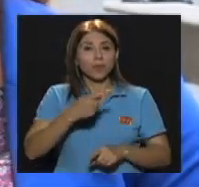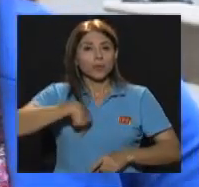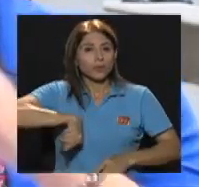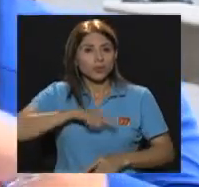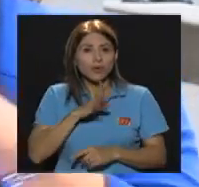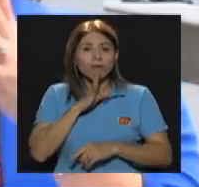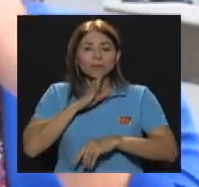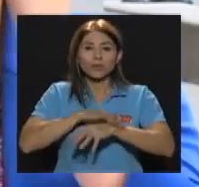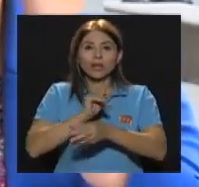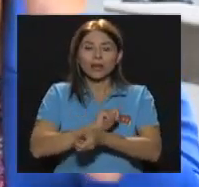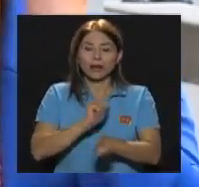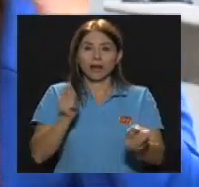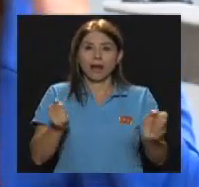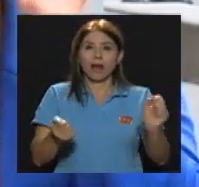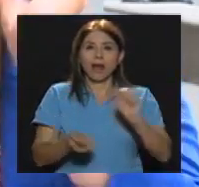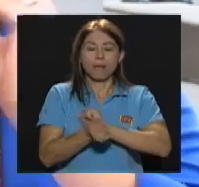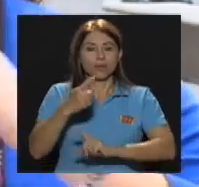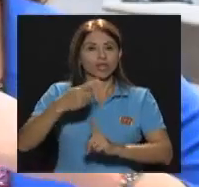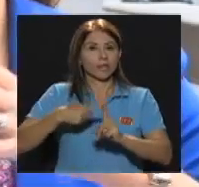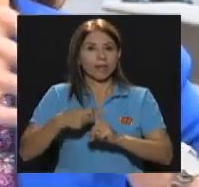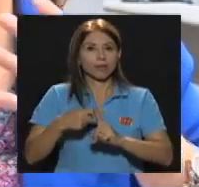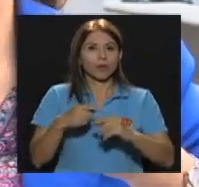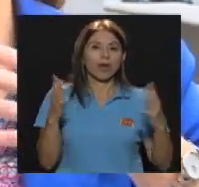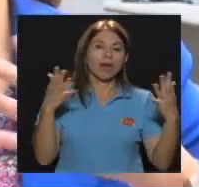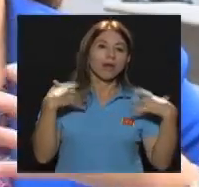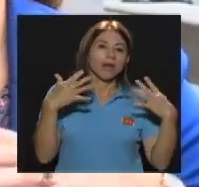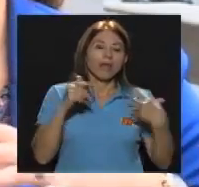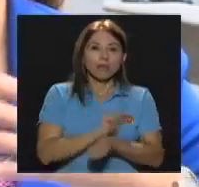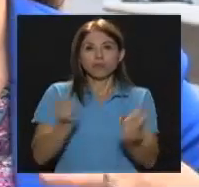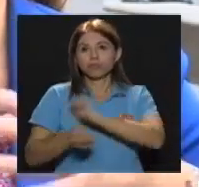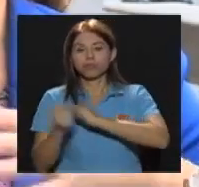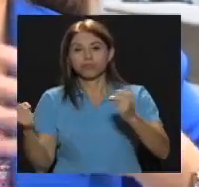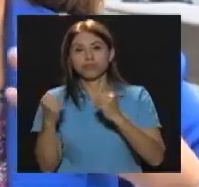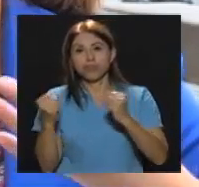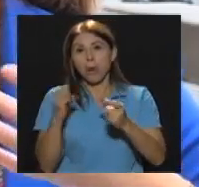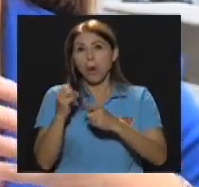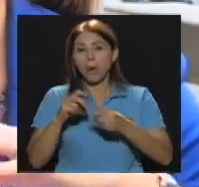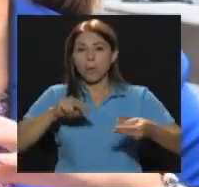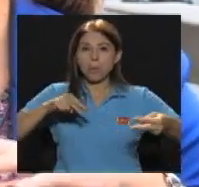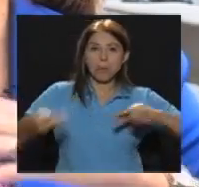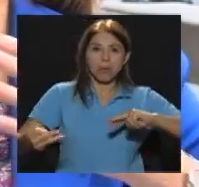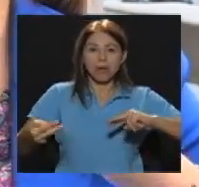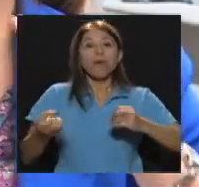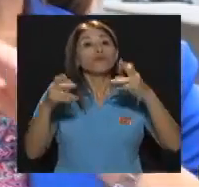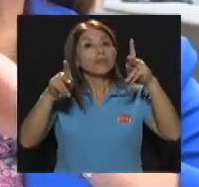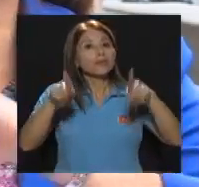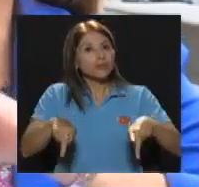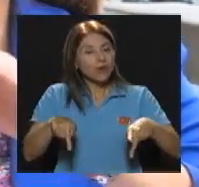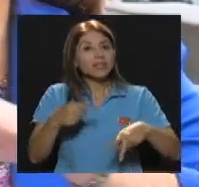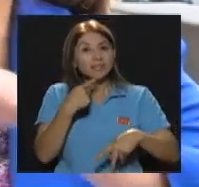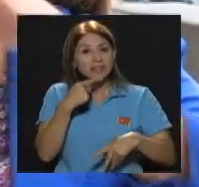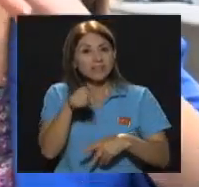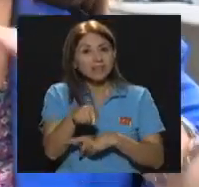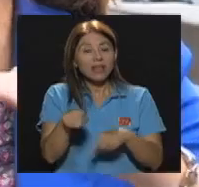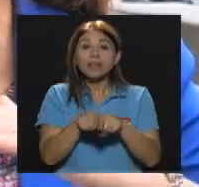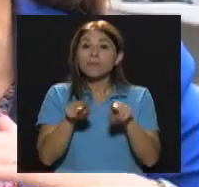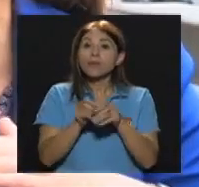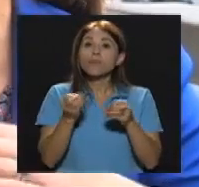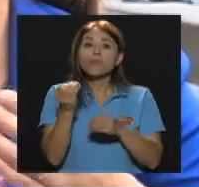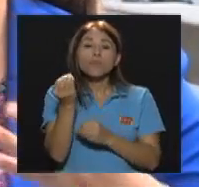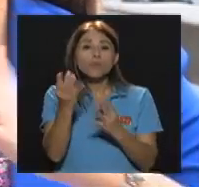estos cambios de temperatura, porque muchas personas lo expresan y tal vez muchas amas de casa, ¿verdad? También cuando están en esa transición hacia